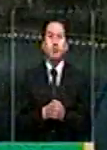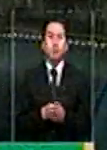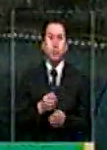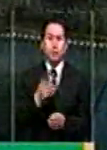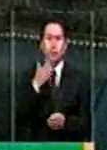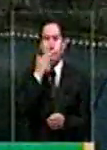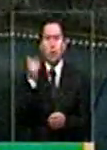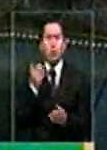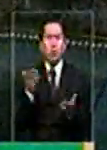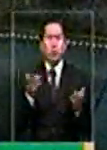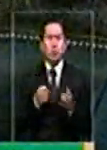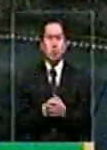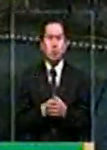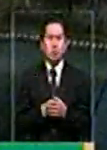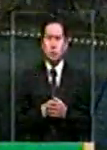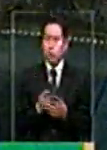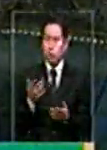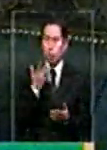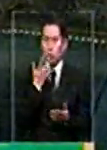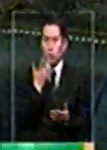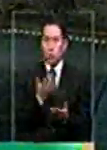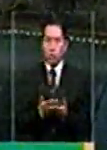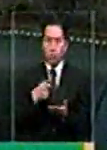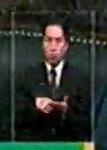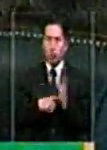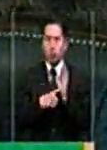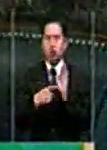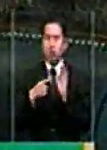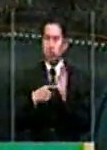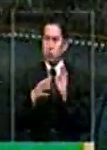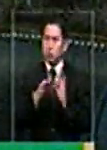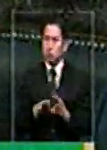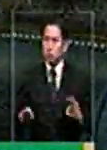mejor que la prueba. Por eso,